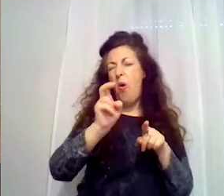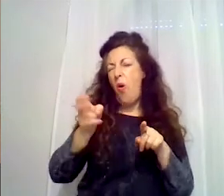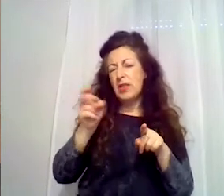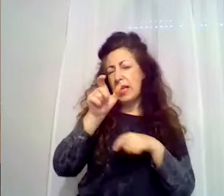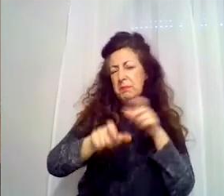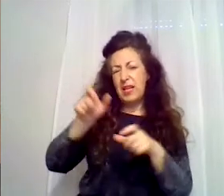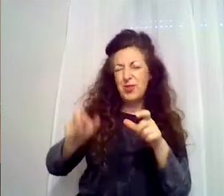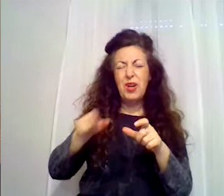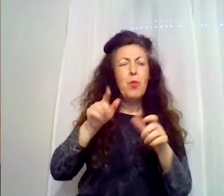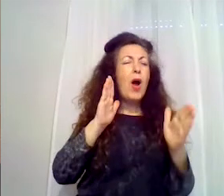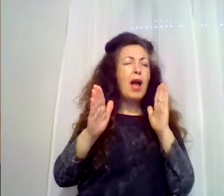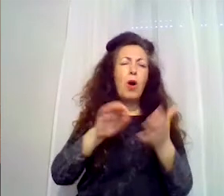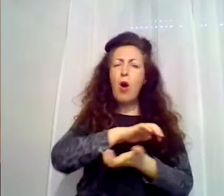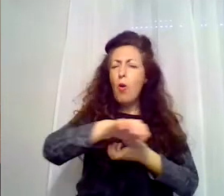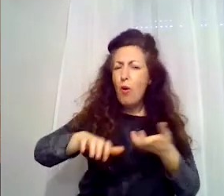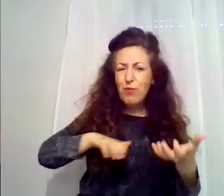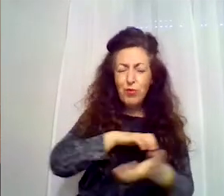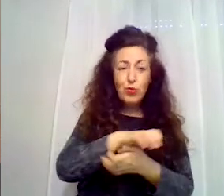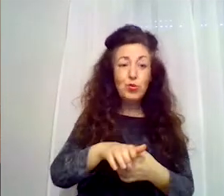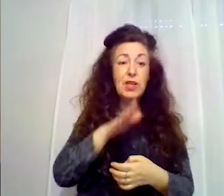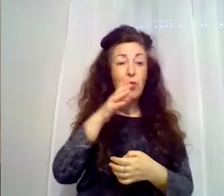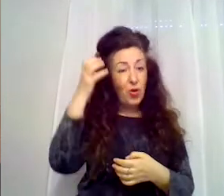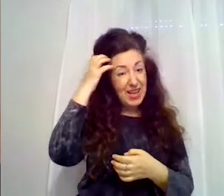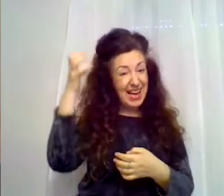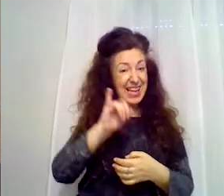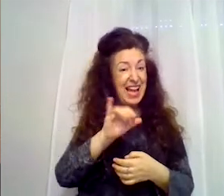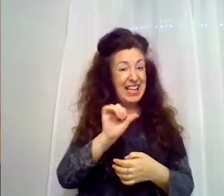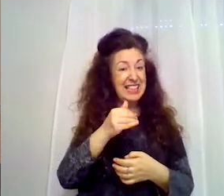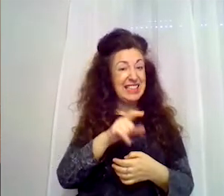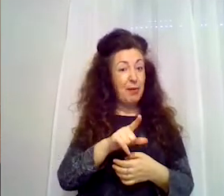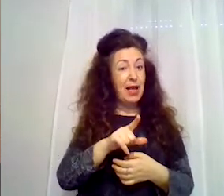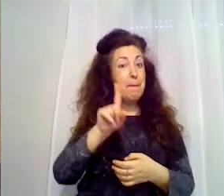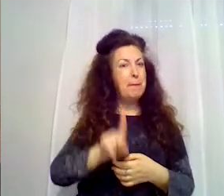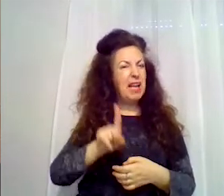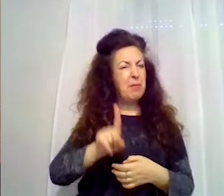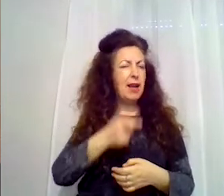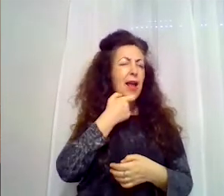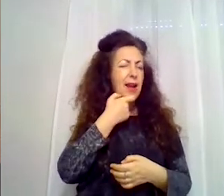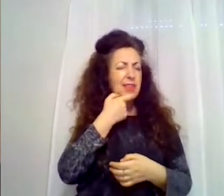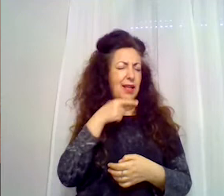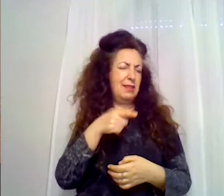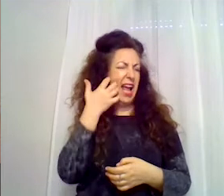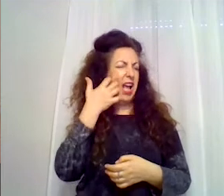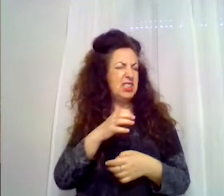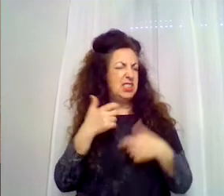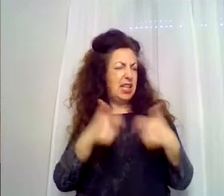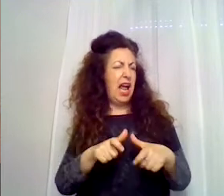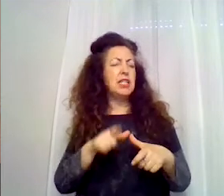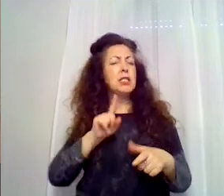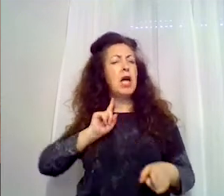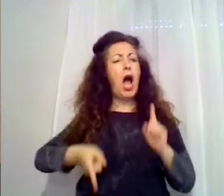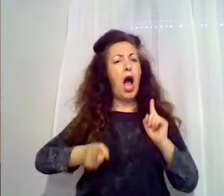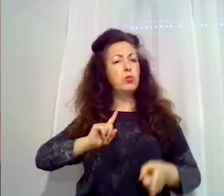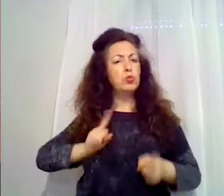libros en español. Y bueno, este detalle, a ver que lo que se ha